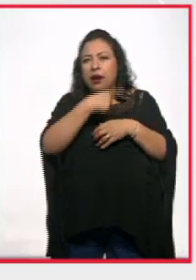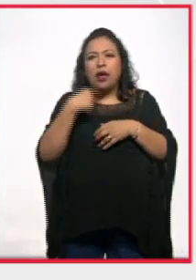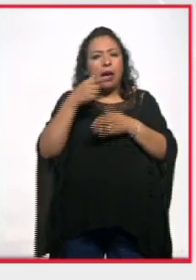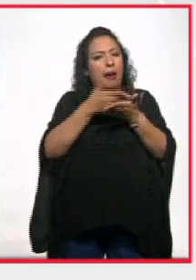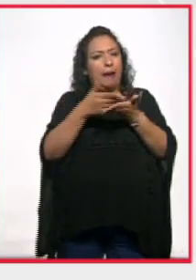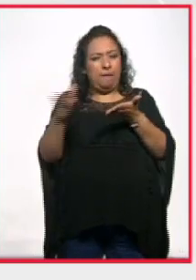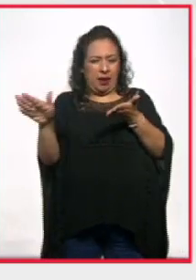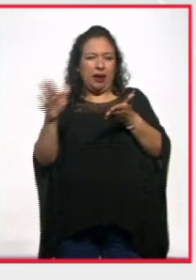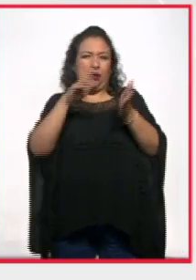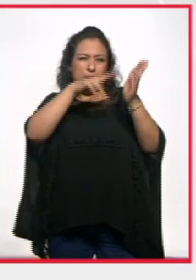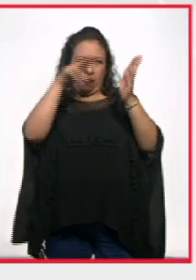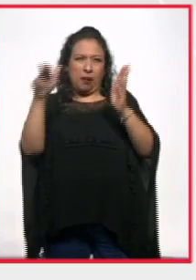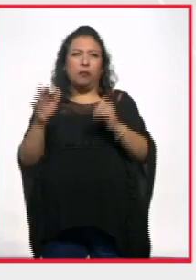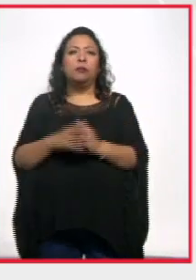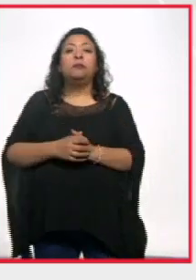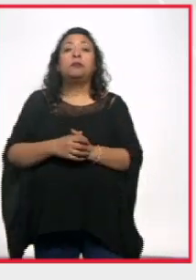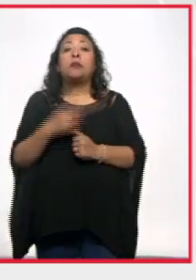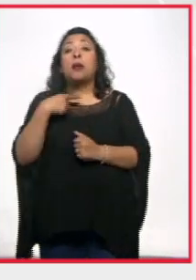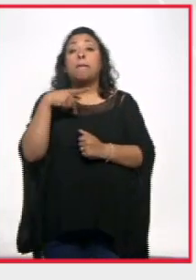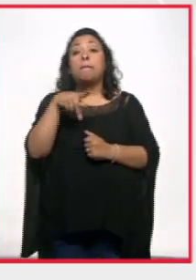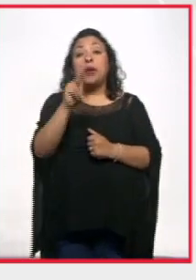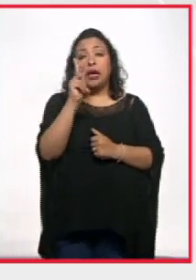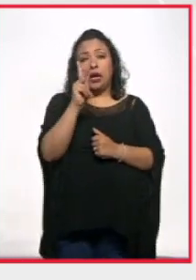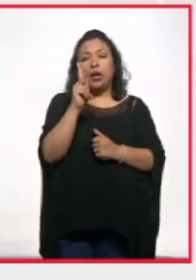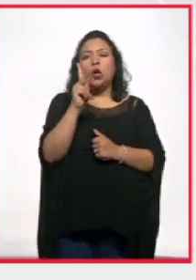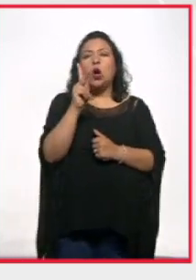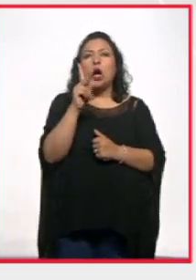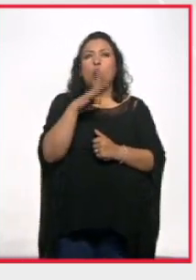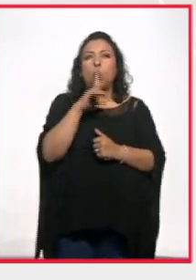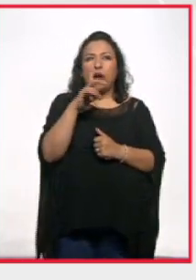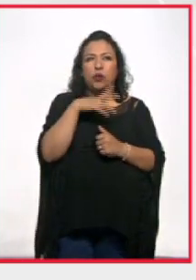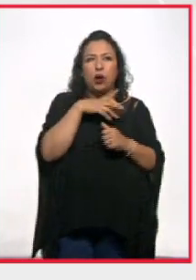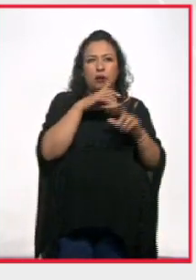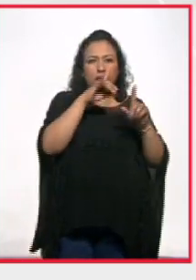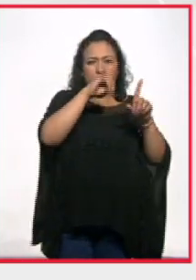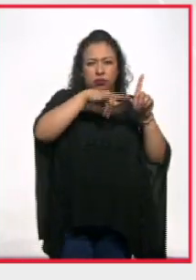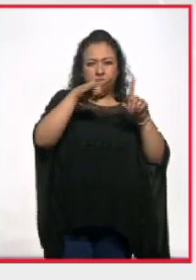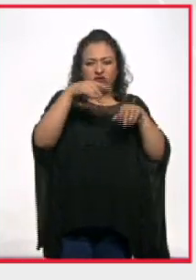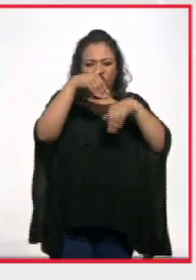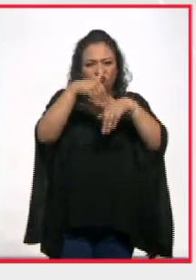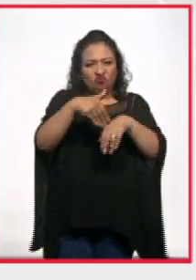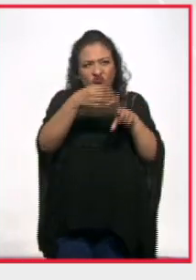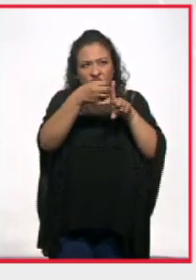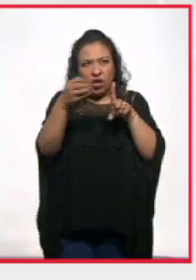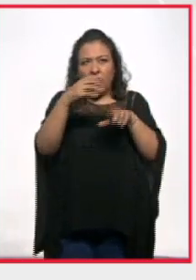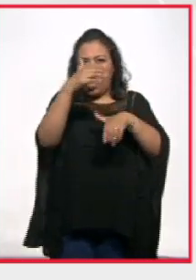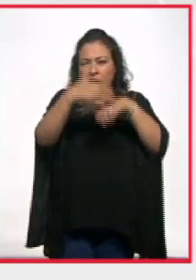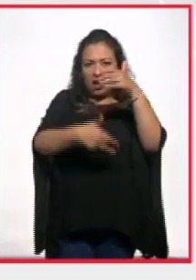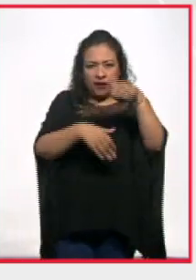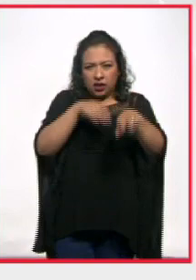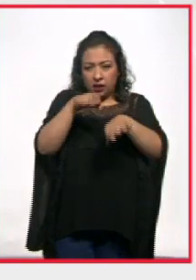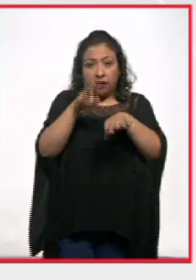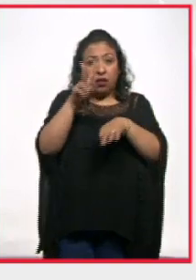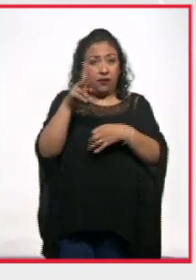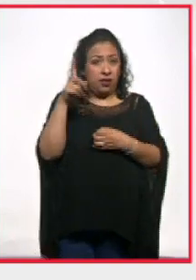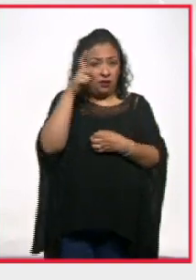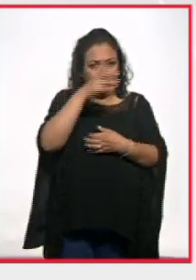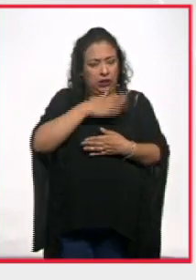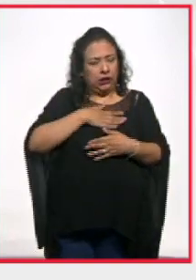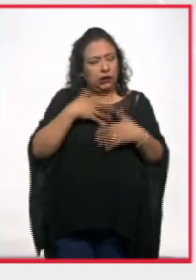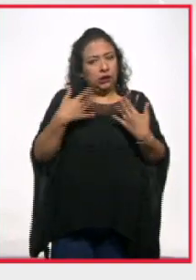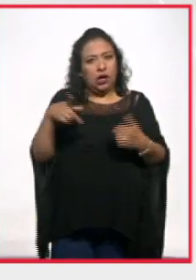aparte. Pero lo que te da hacer series es la disciplina de terminar un trabajo, que es muy difícil para